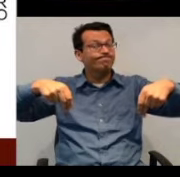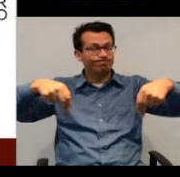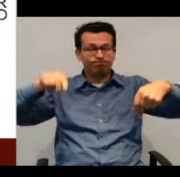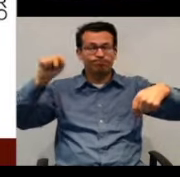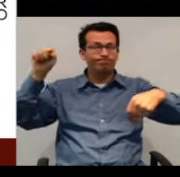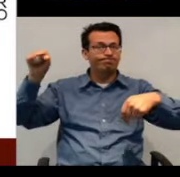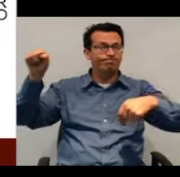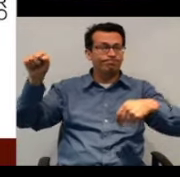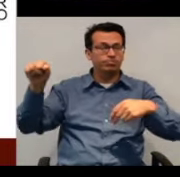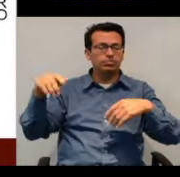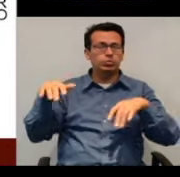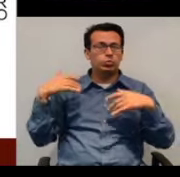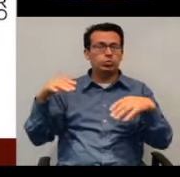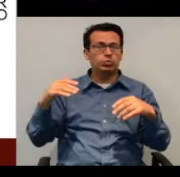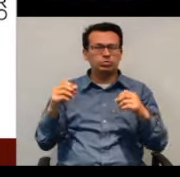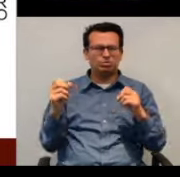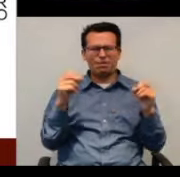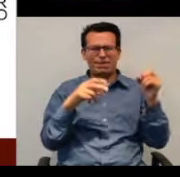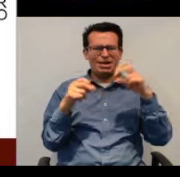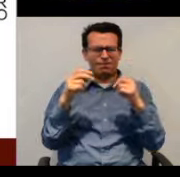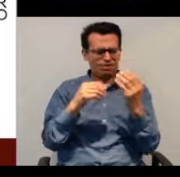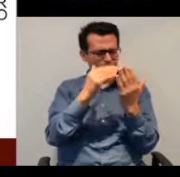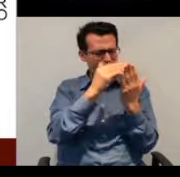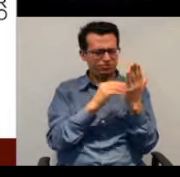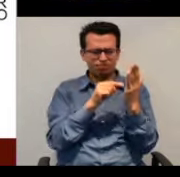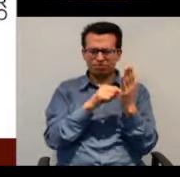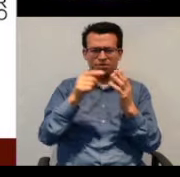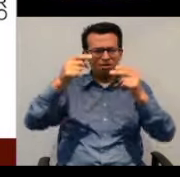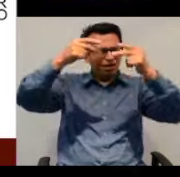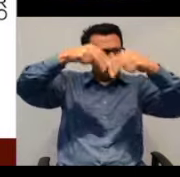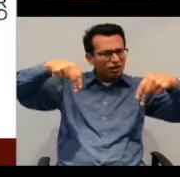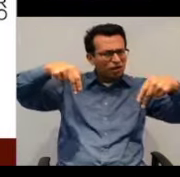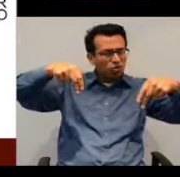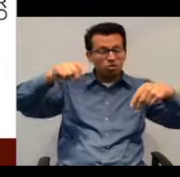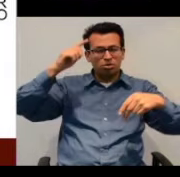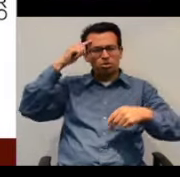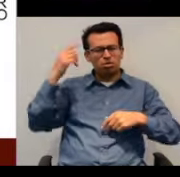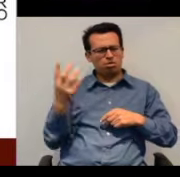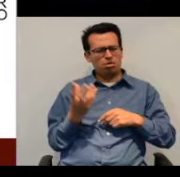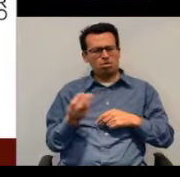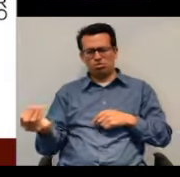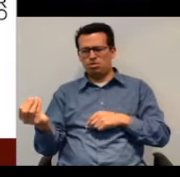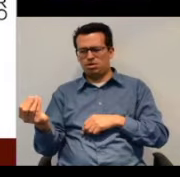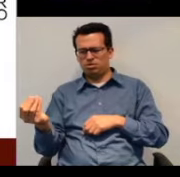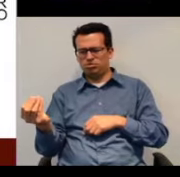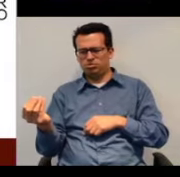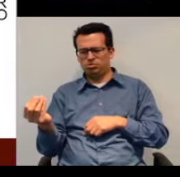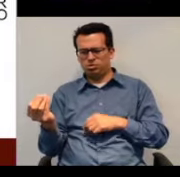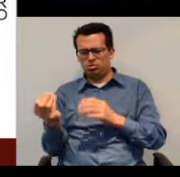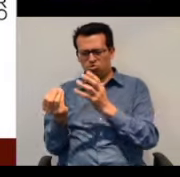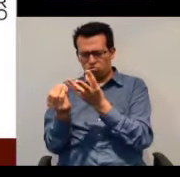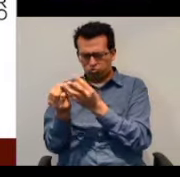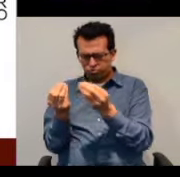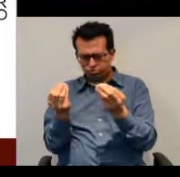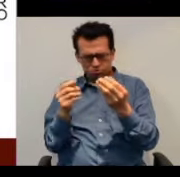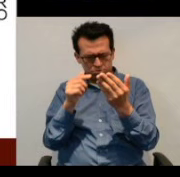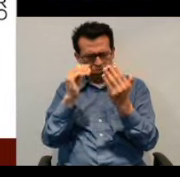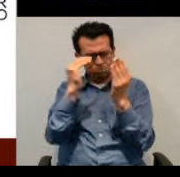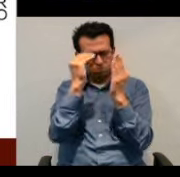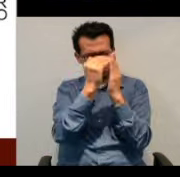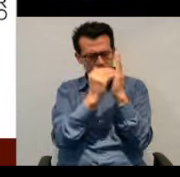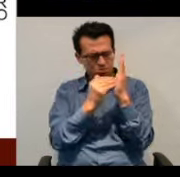Esta variable se puede definir como una categoría de análisis que permite evidenciar las necesidades